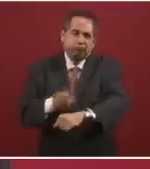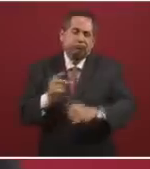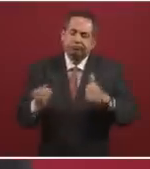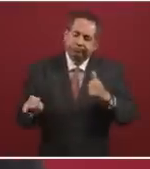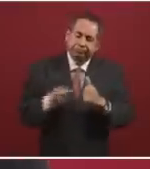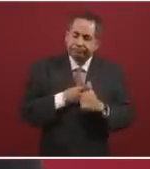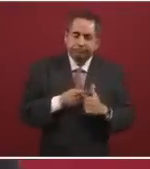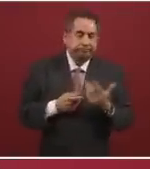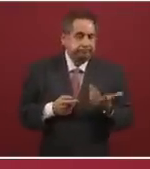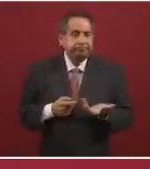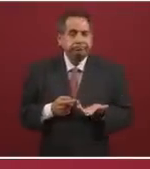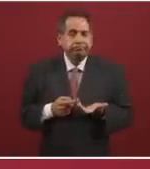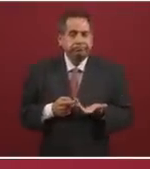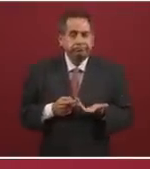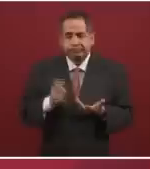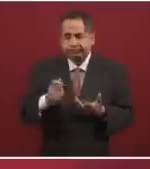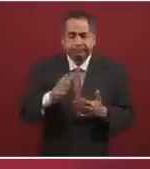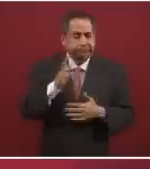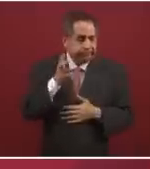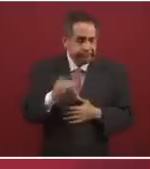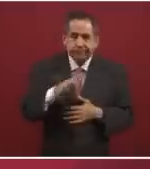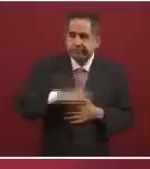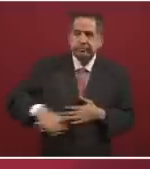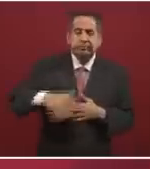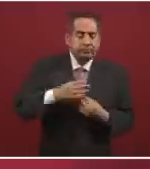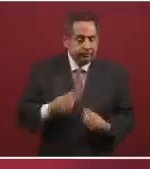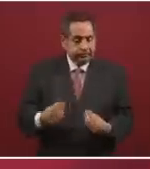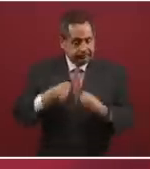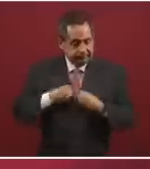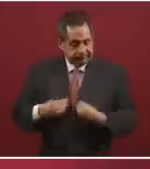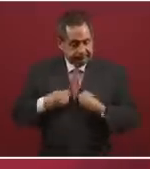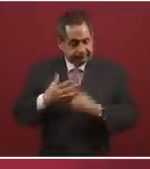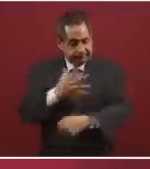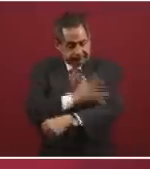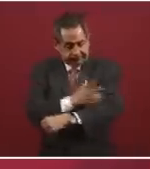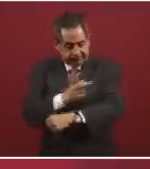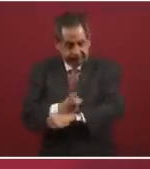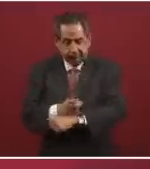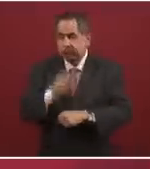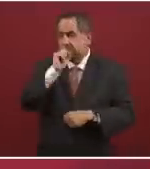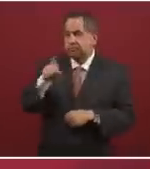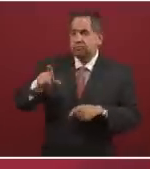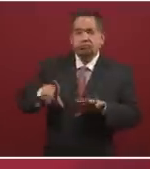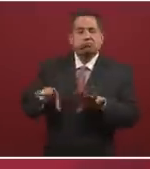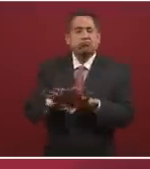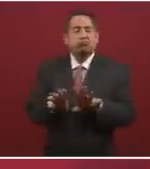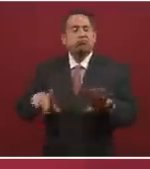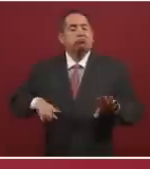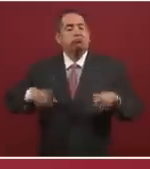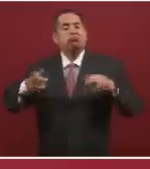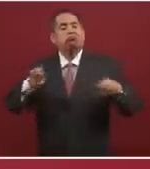como forma de vida y como forma de gobierno.